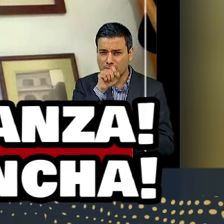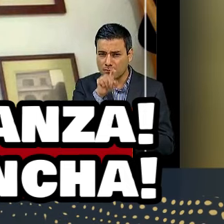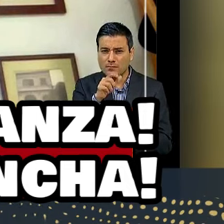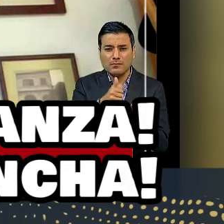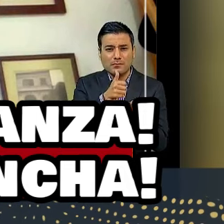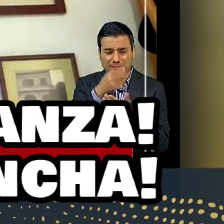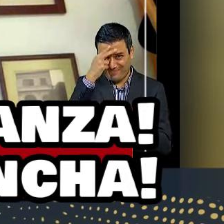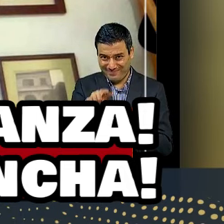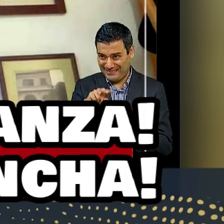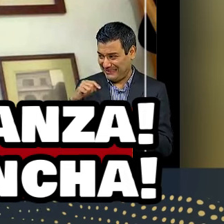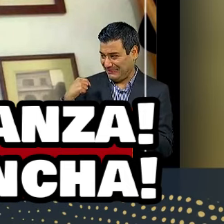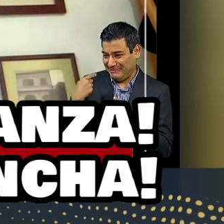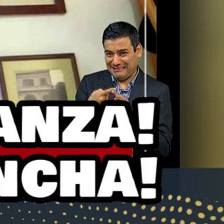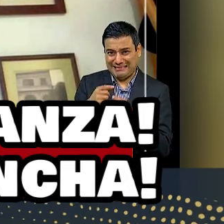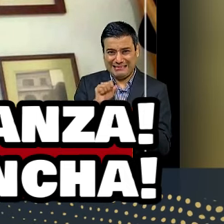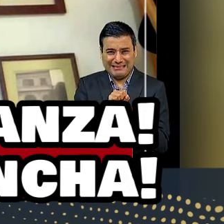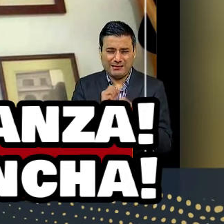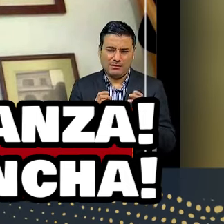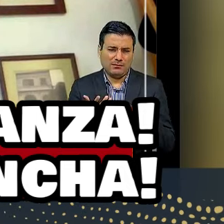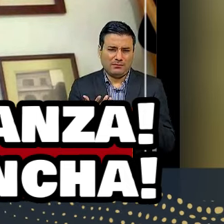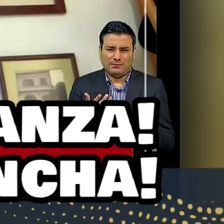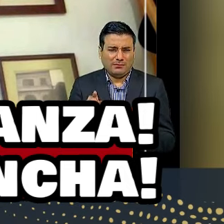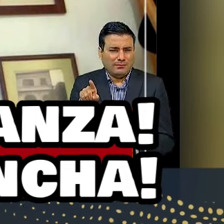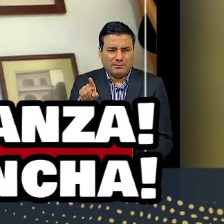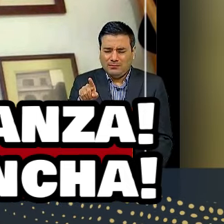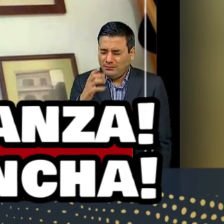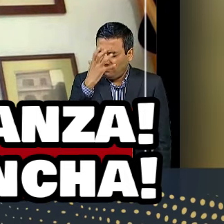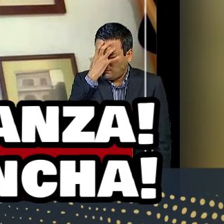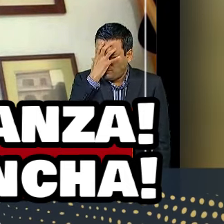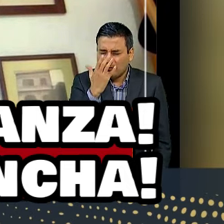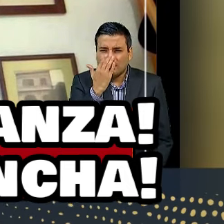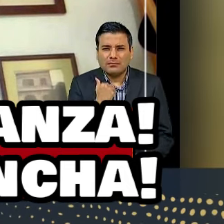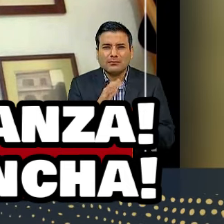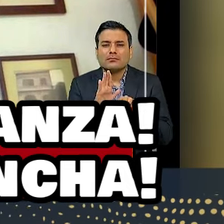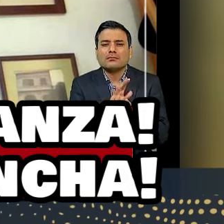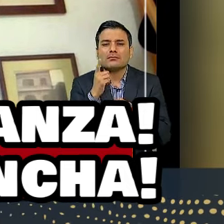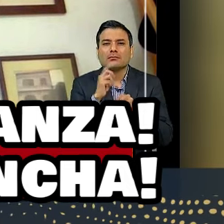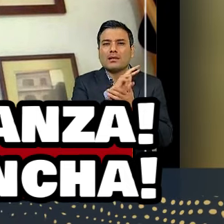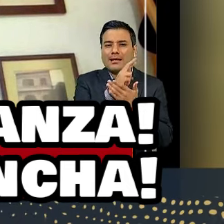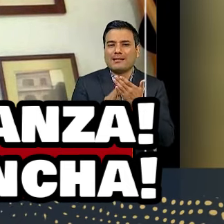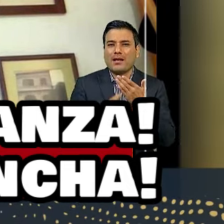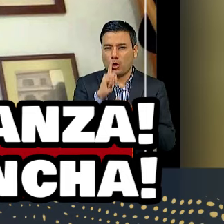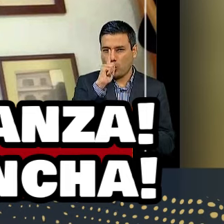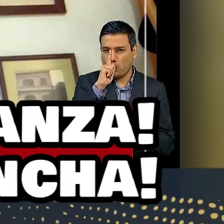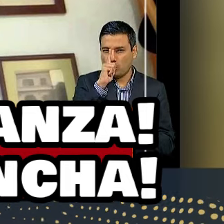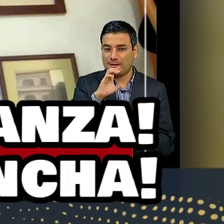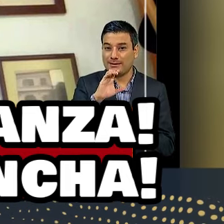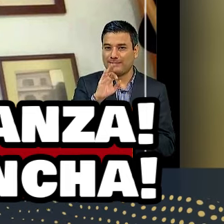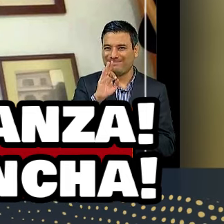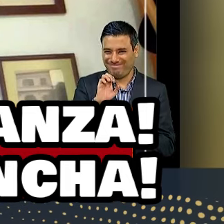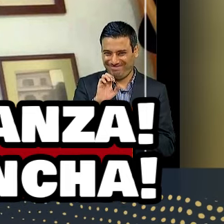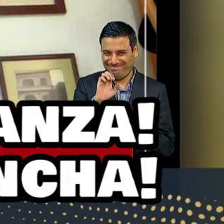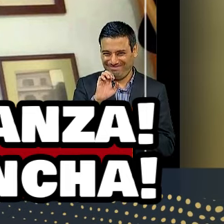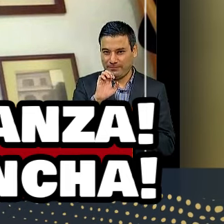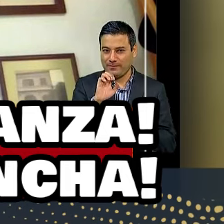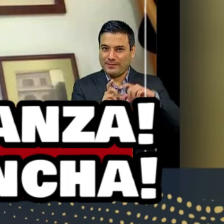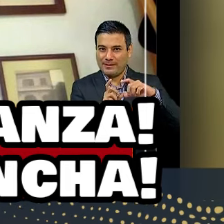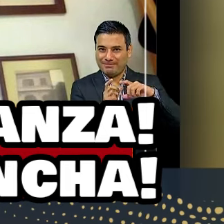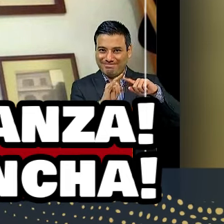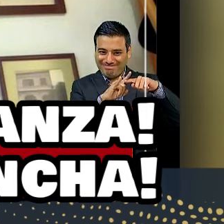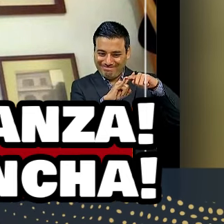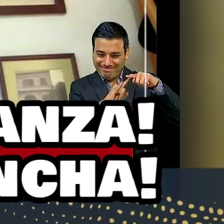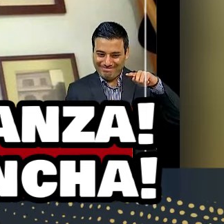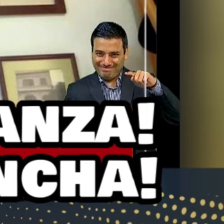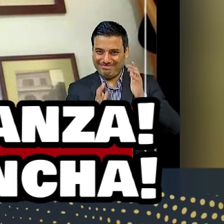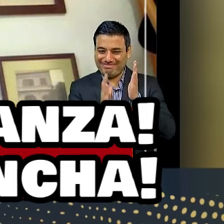Ciudad de México en esta semana Ya se llegó a la desvergüenza de repartir el recibo de luz de la compañía Federal de Electricidad acompañada de propaganda de